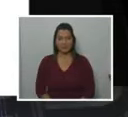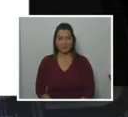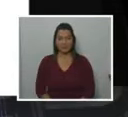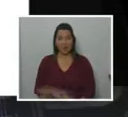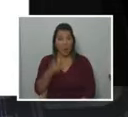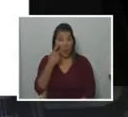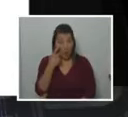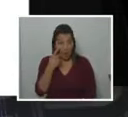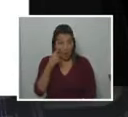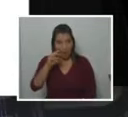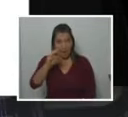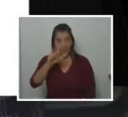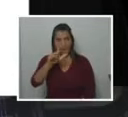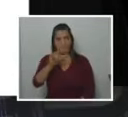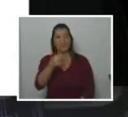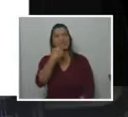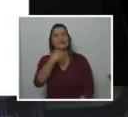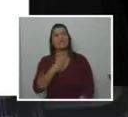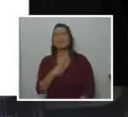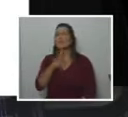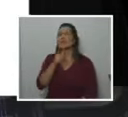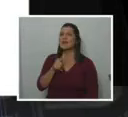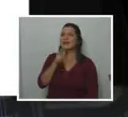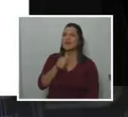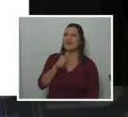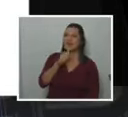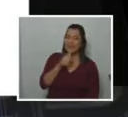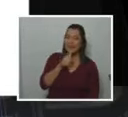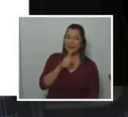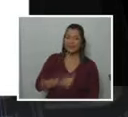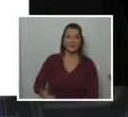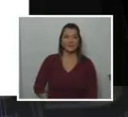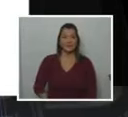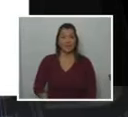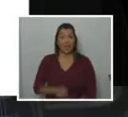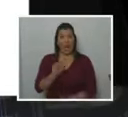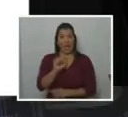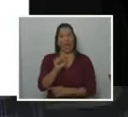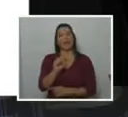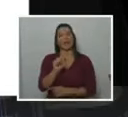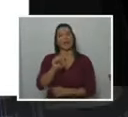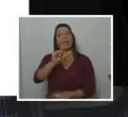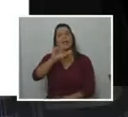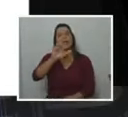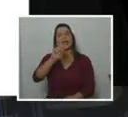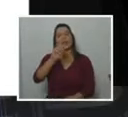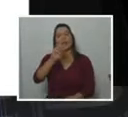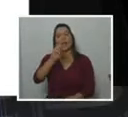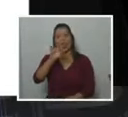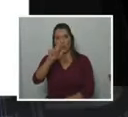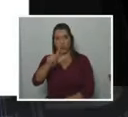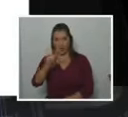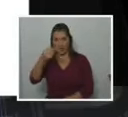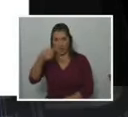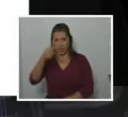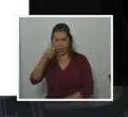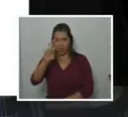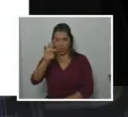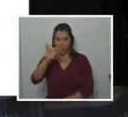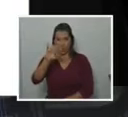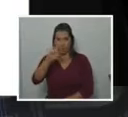¡Ojo, Meli! Dígame ¿Quién usted. ¿Quién será? ¿Quién será? ¡Ahí está! Leonel Gutiérrez López.